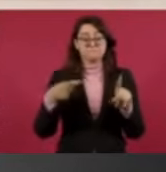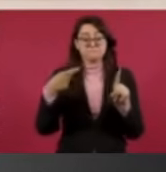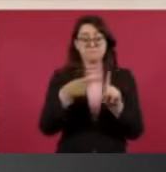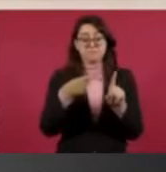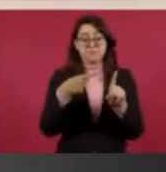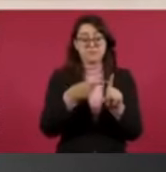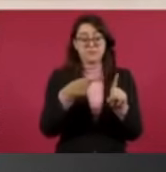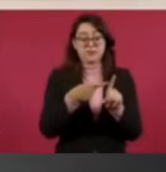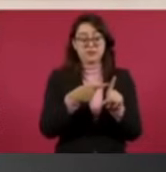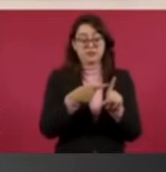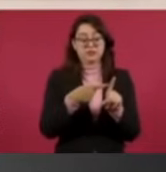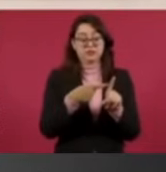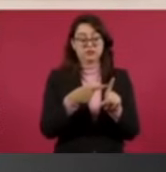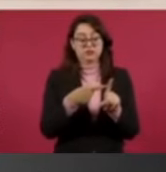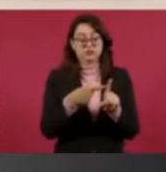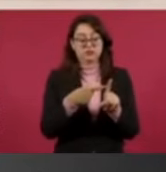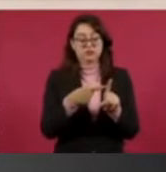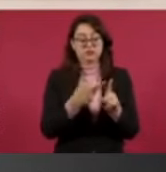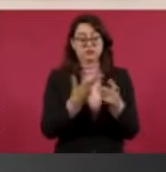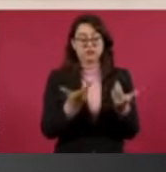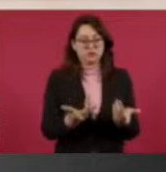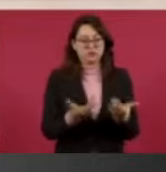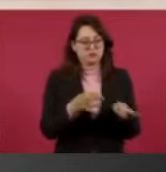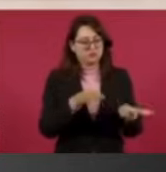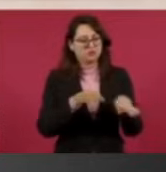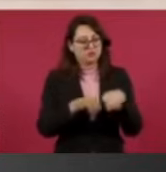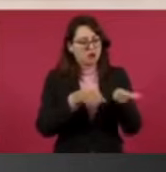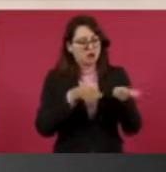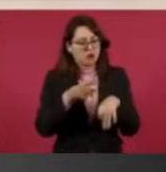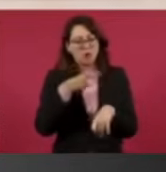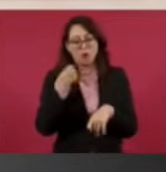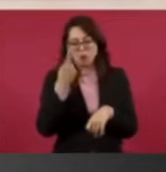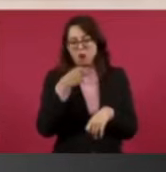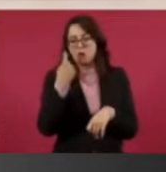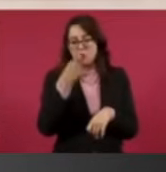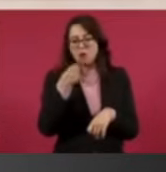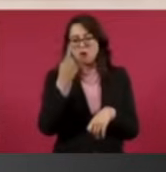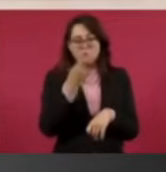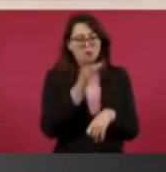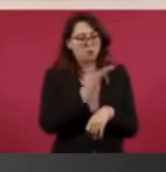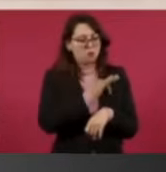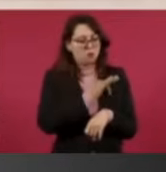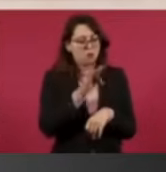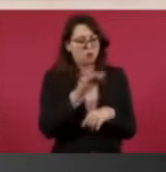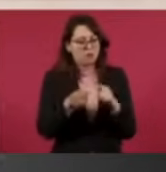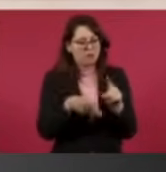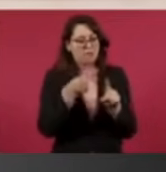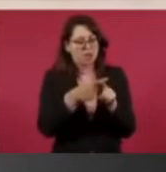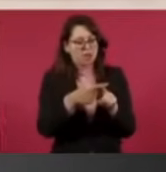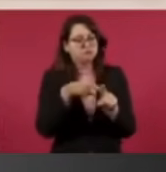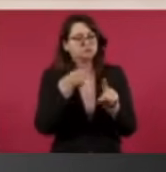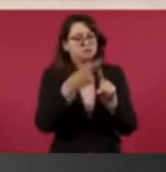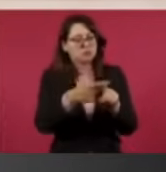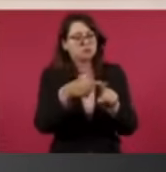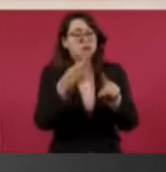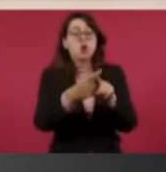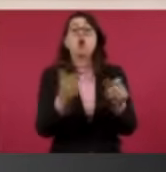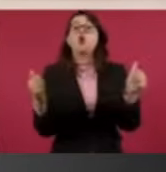dedicar más tiempo al trabajo y que se le pague